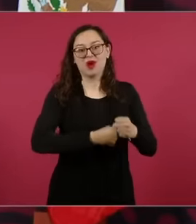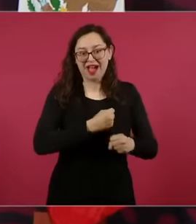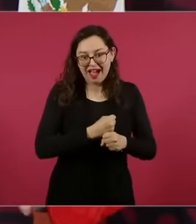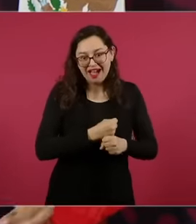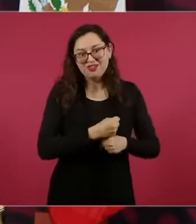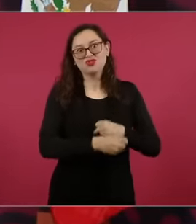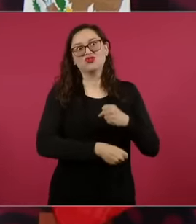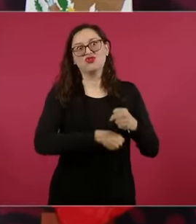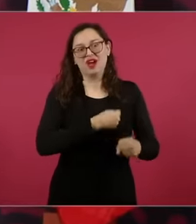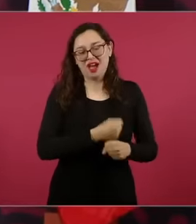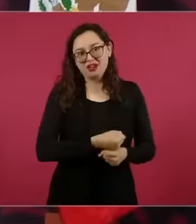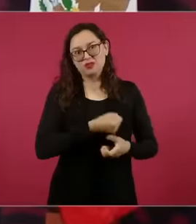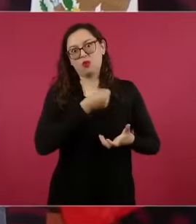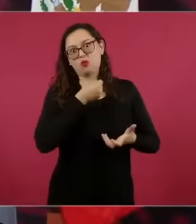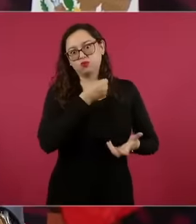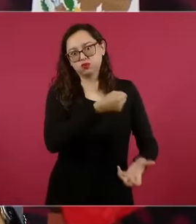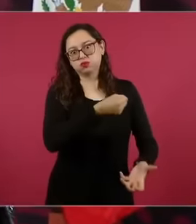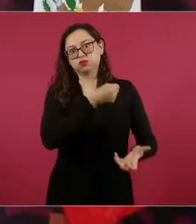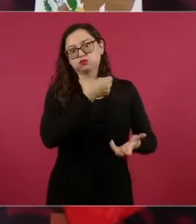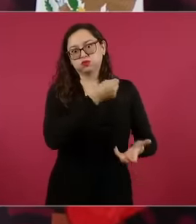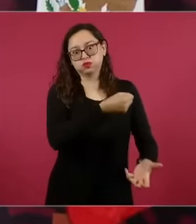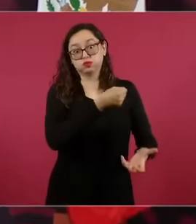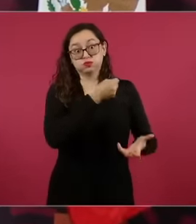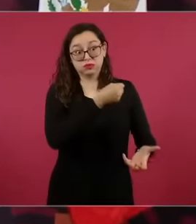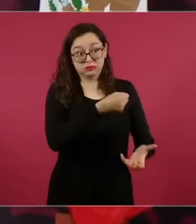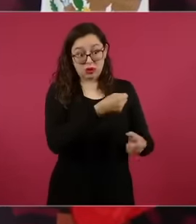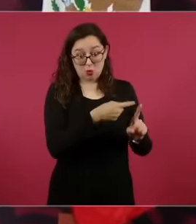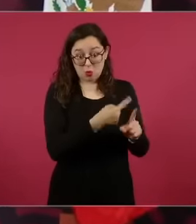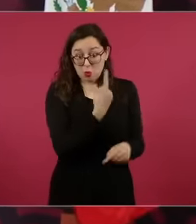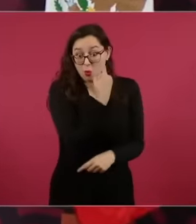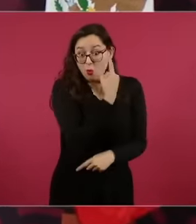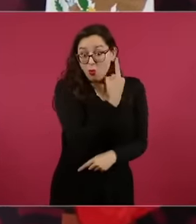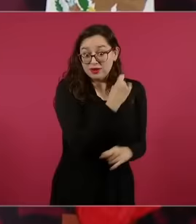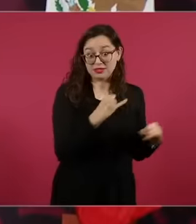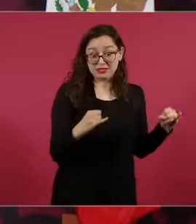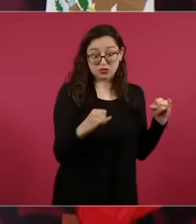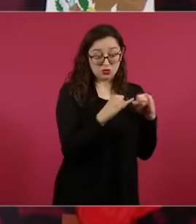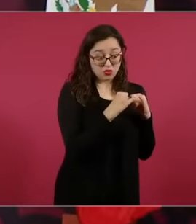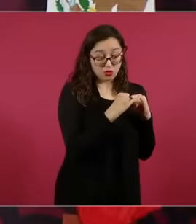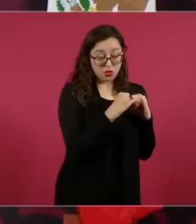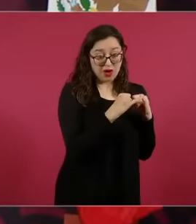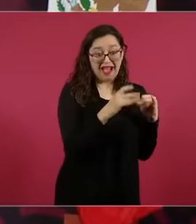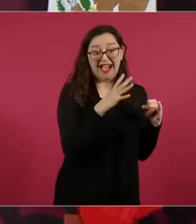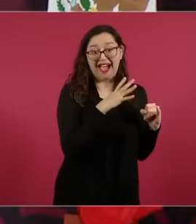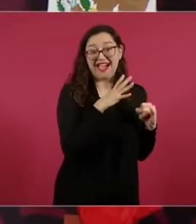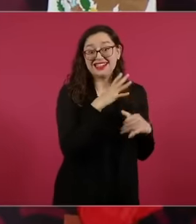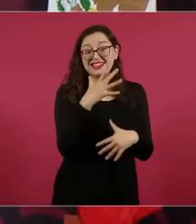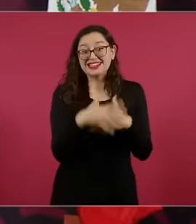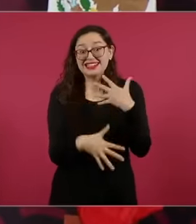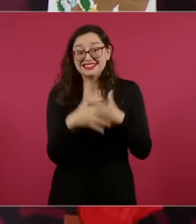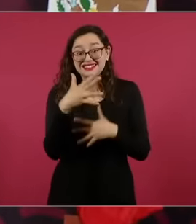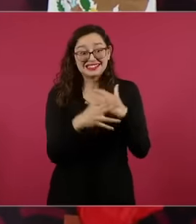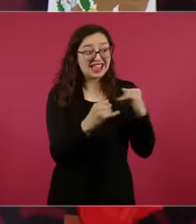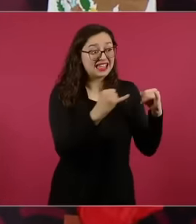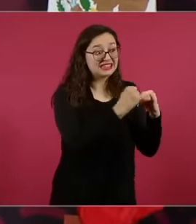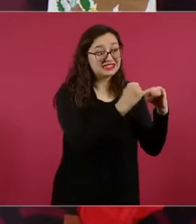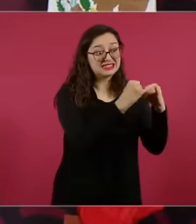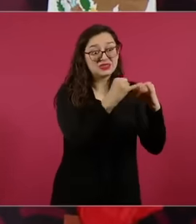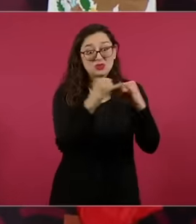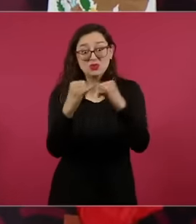Y así, como 10 o 15 o 20. Entonces de ahí va a tener para las becas.